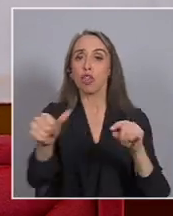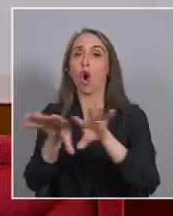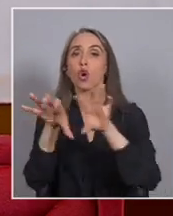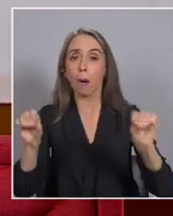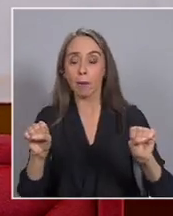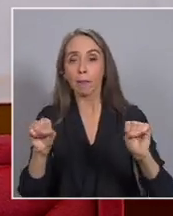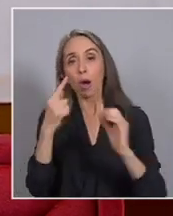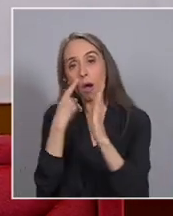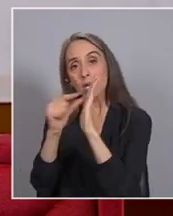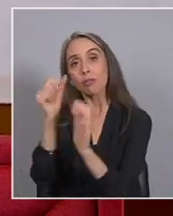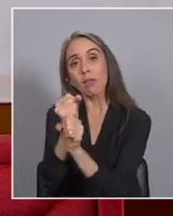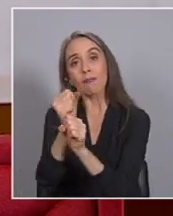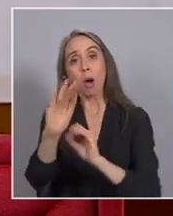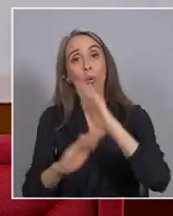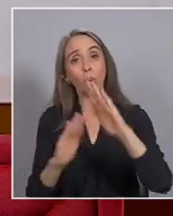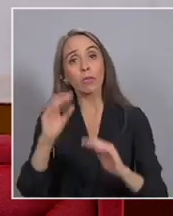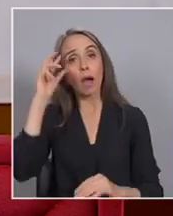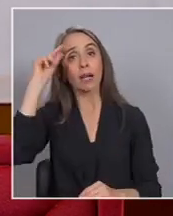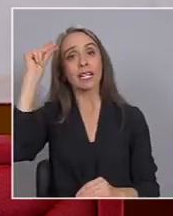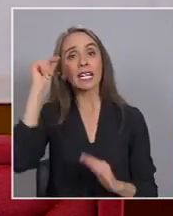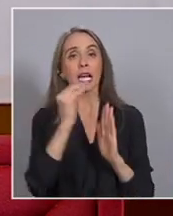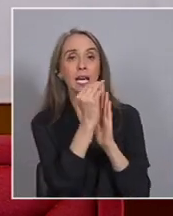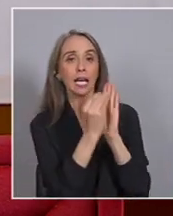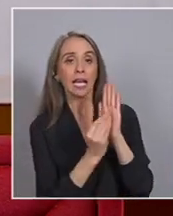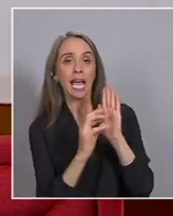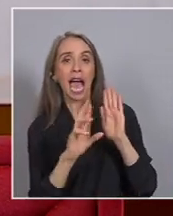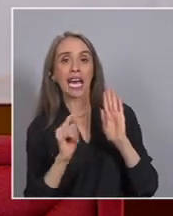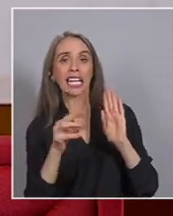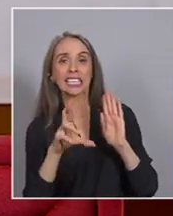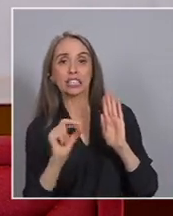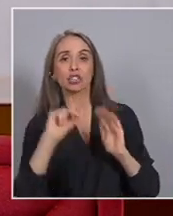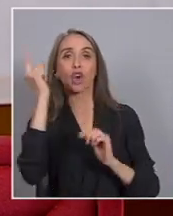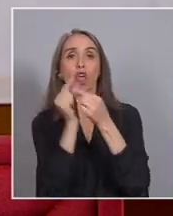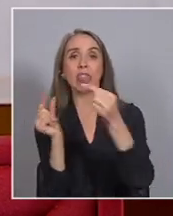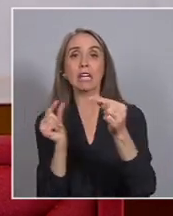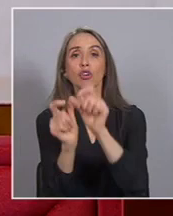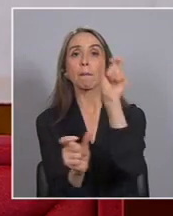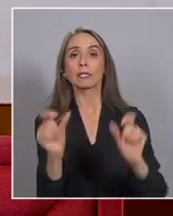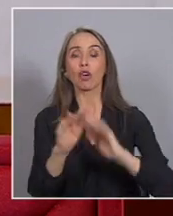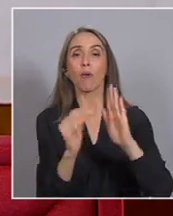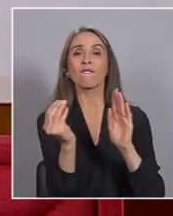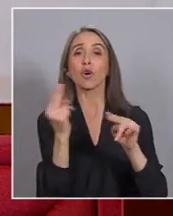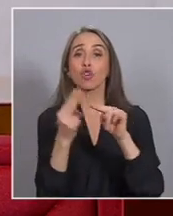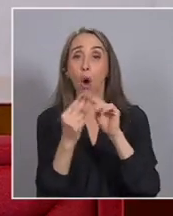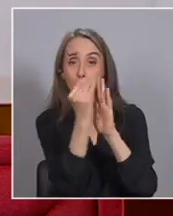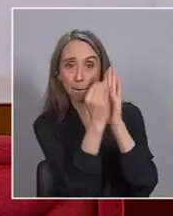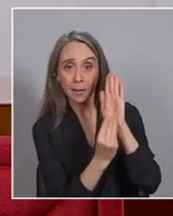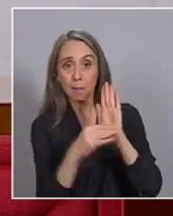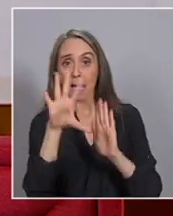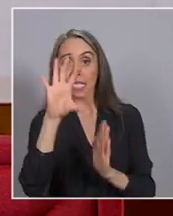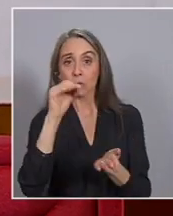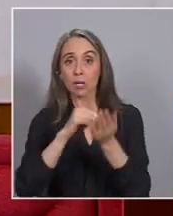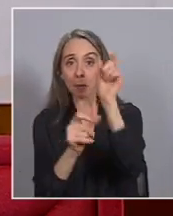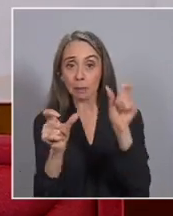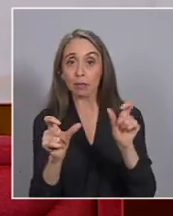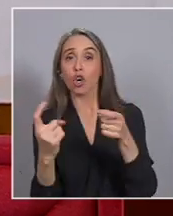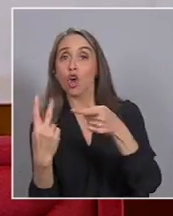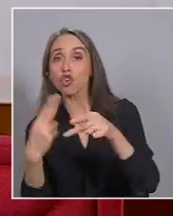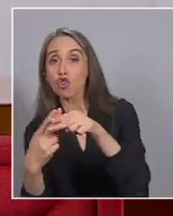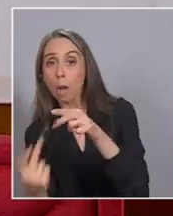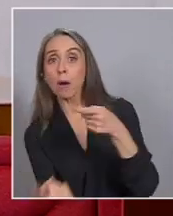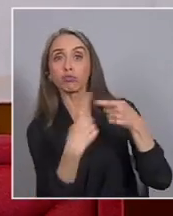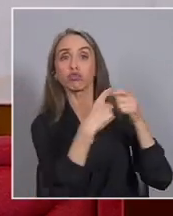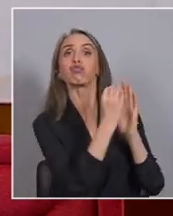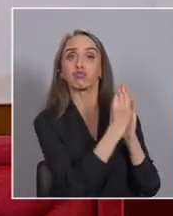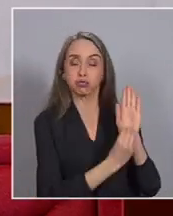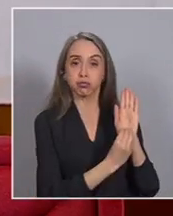las labores de cuidado, hemos creado un registro nacional de personas cuidadoras. Y a la fecha, ya hay más de 50.000 personas inscritas